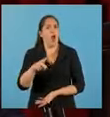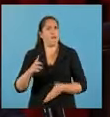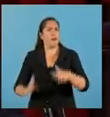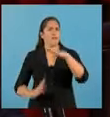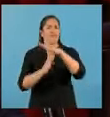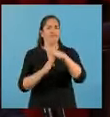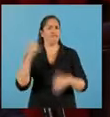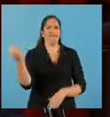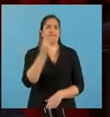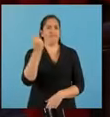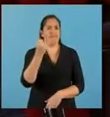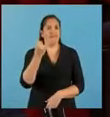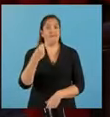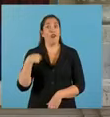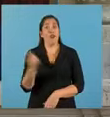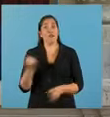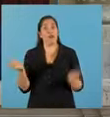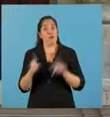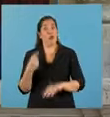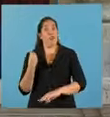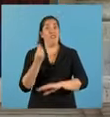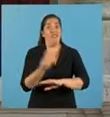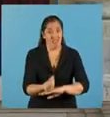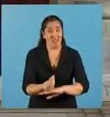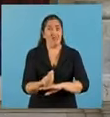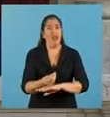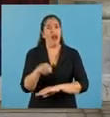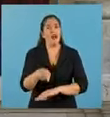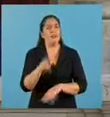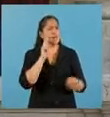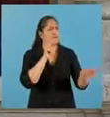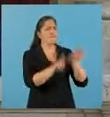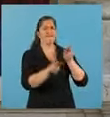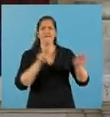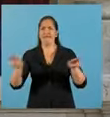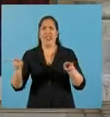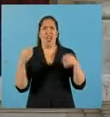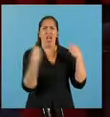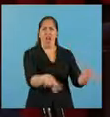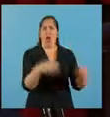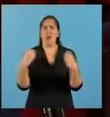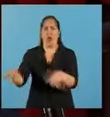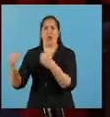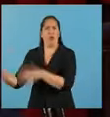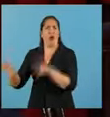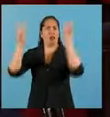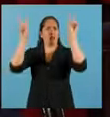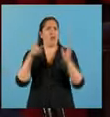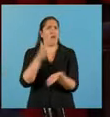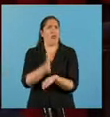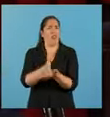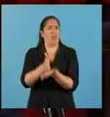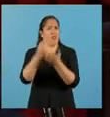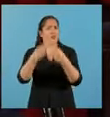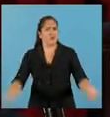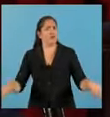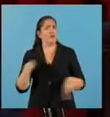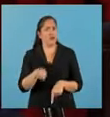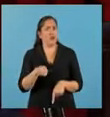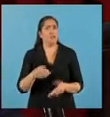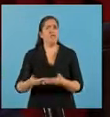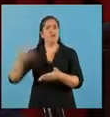nuestra llegada, hemos encontrado un panorama de desidia y abandono en ese tema. La gestión anterior dejó